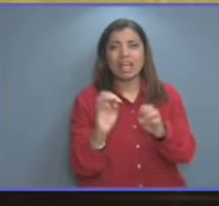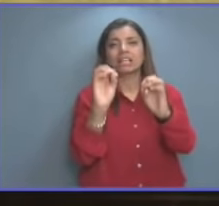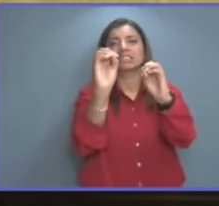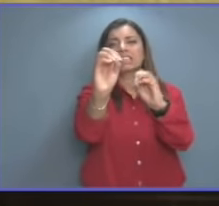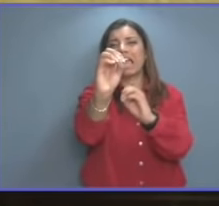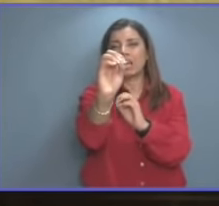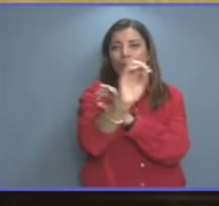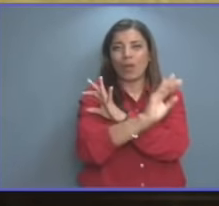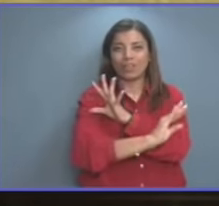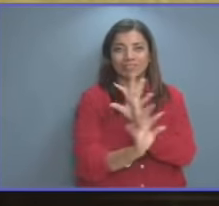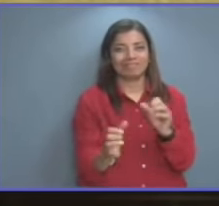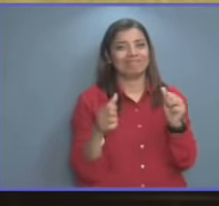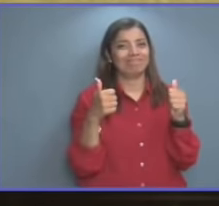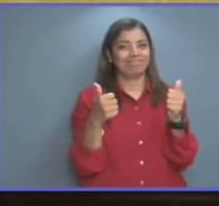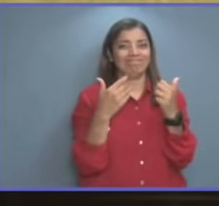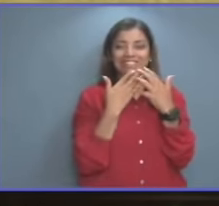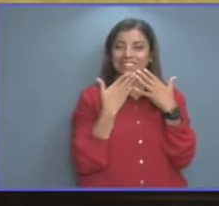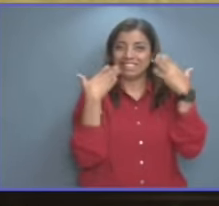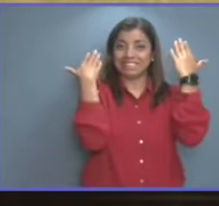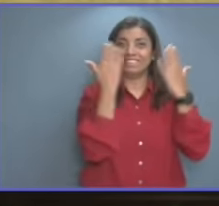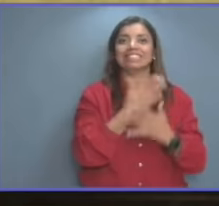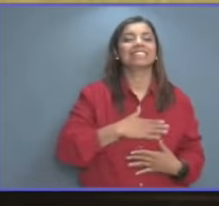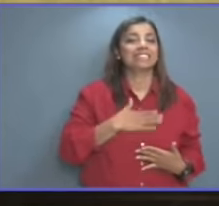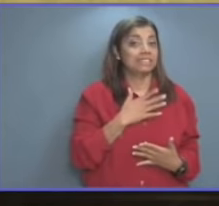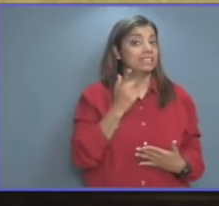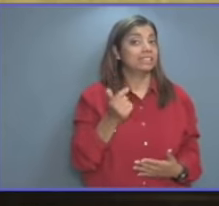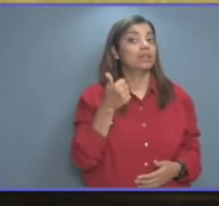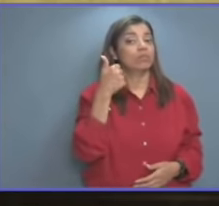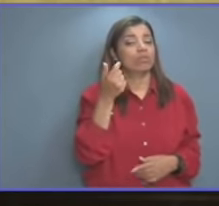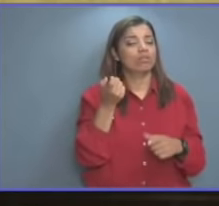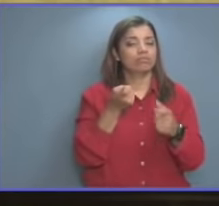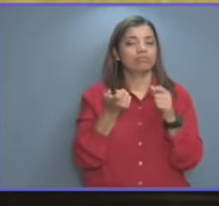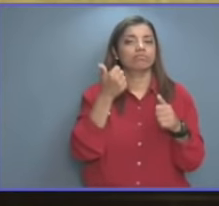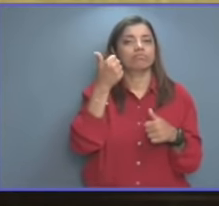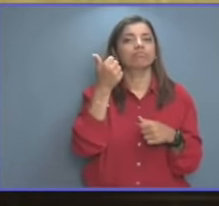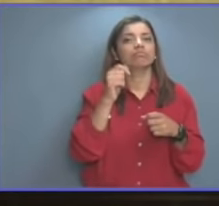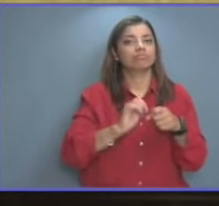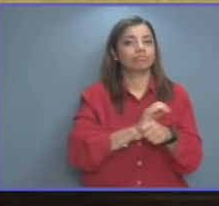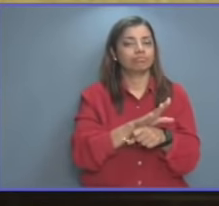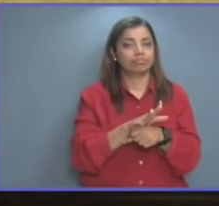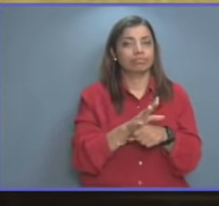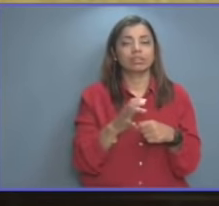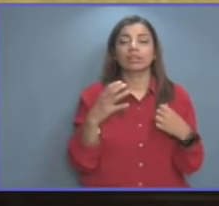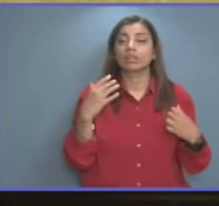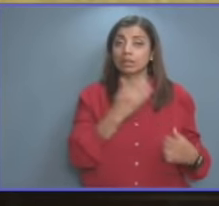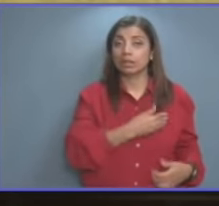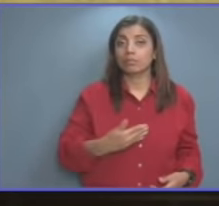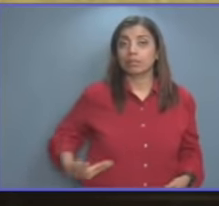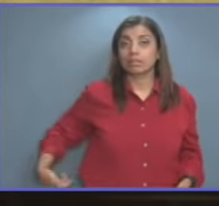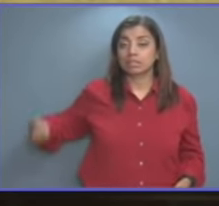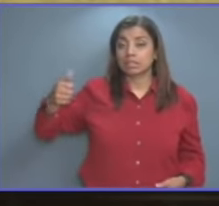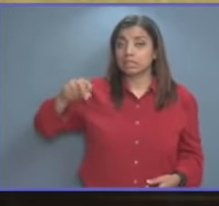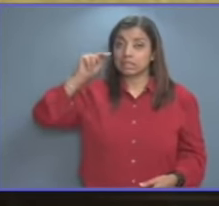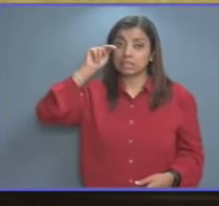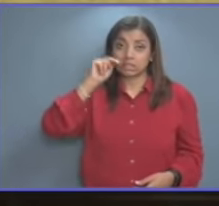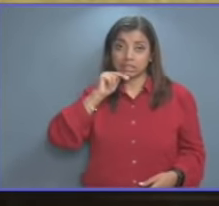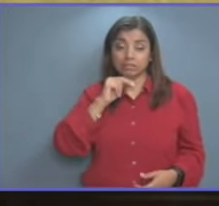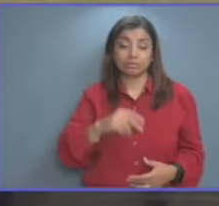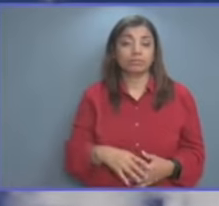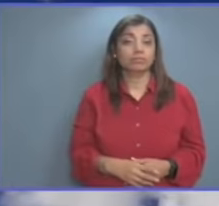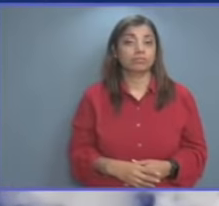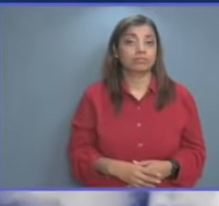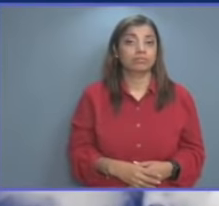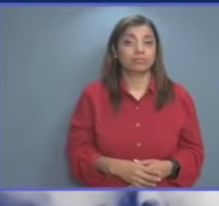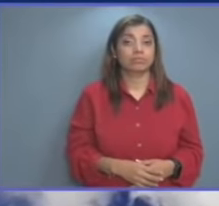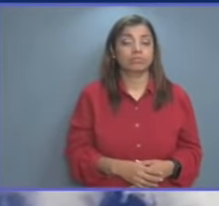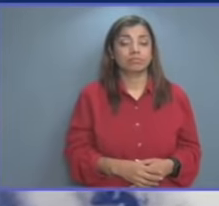noticia que forma falta de los resultados del buen manejo de la pandemia por parte del presidente nadie tuvo que leer